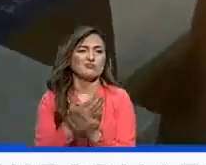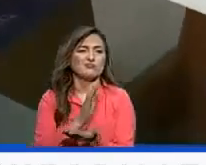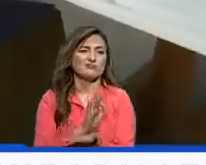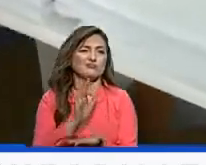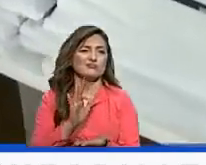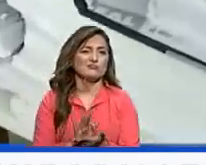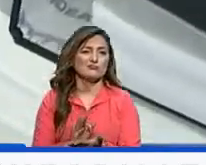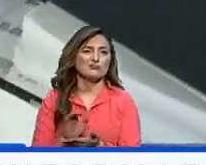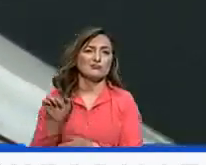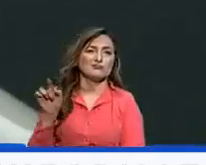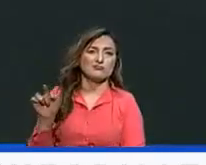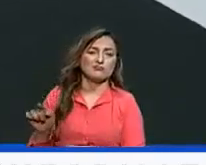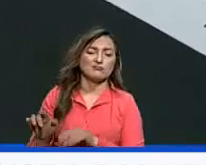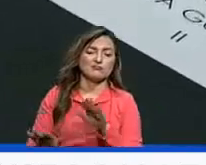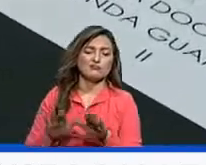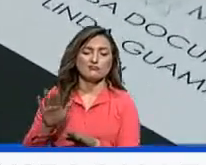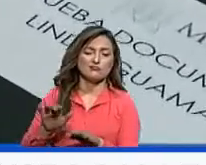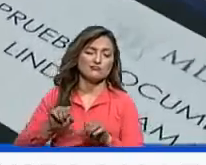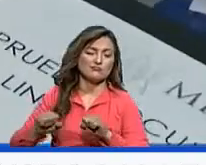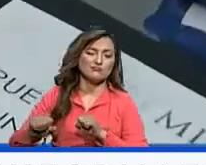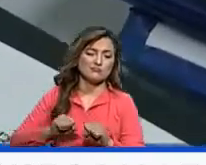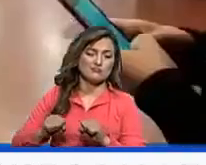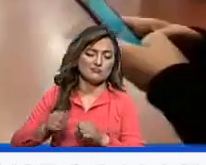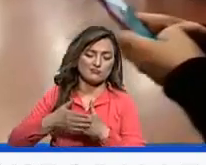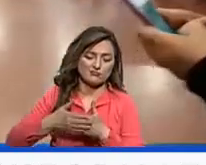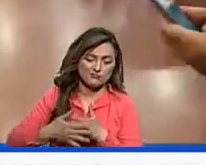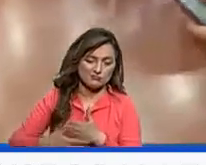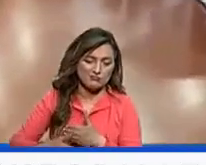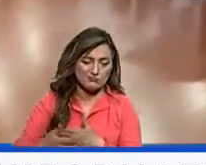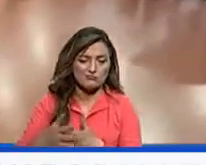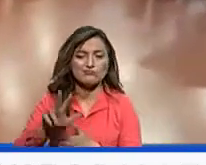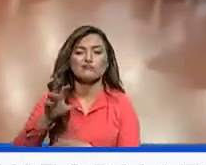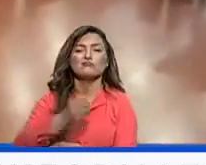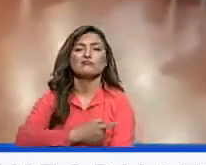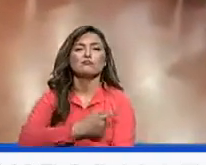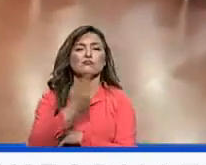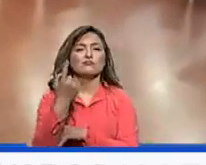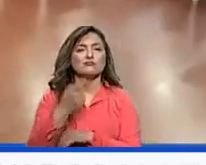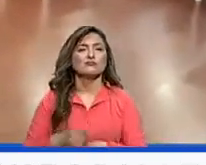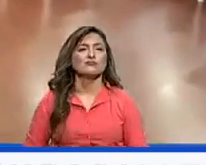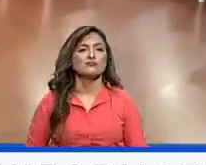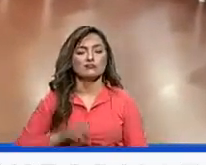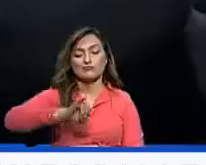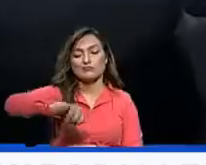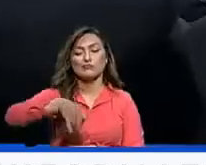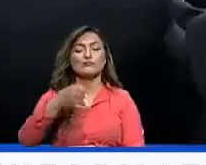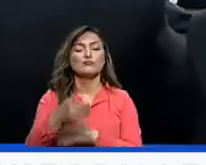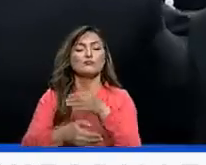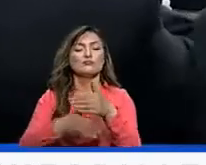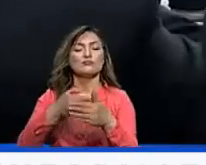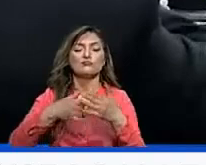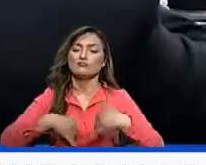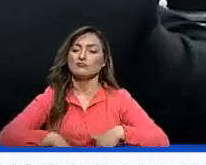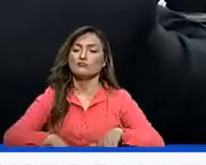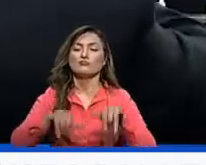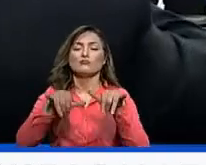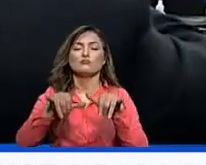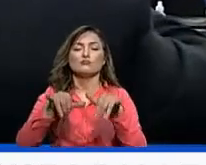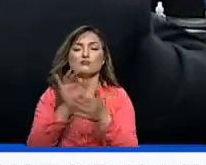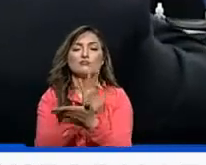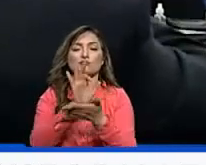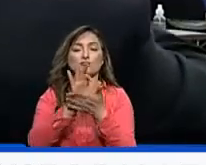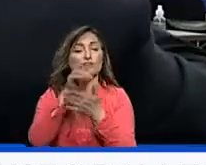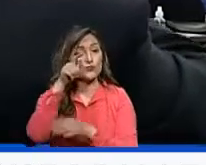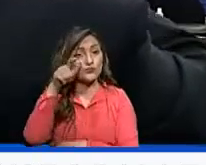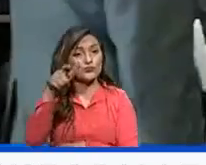testimonial y pericial, se estima que esta diligencia se extienda por lo menos 30 días. Este jueves, la audiencia continuará con los testigos